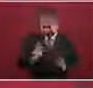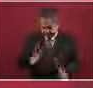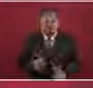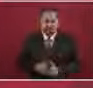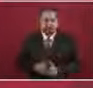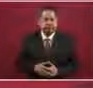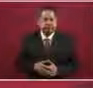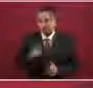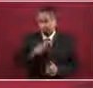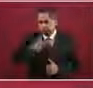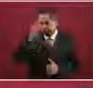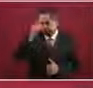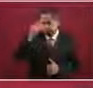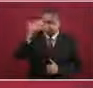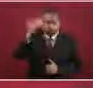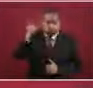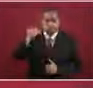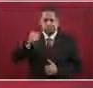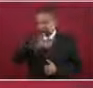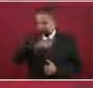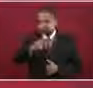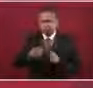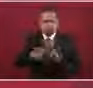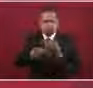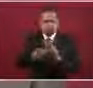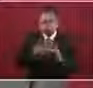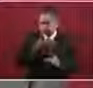Recuerdo que se habló